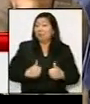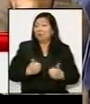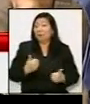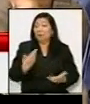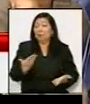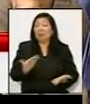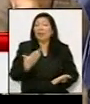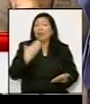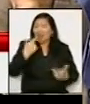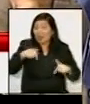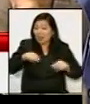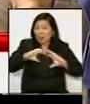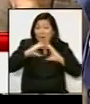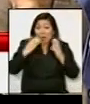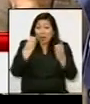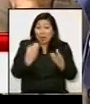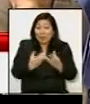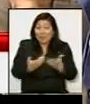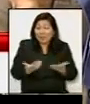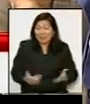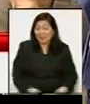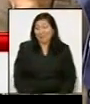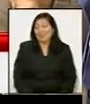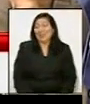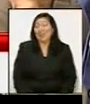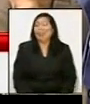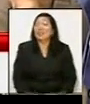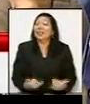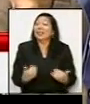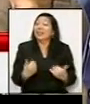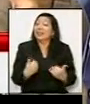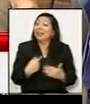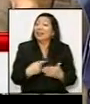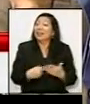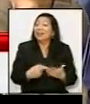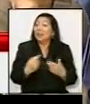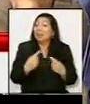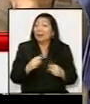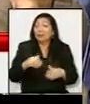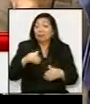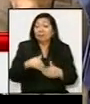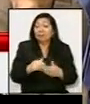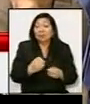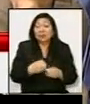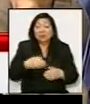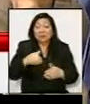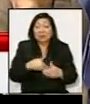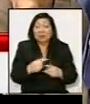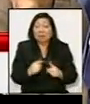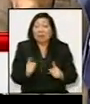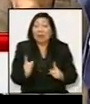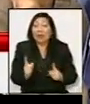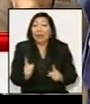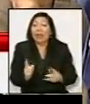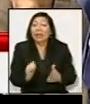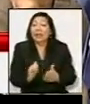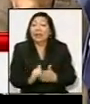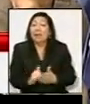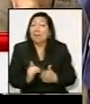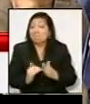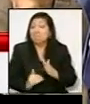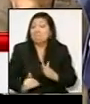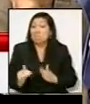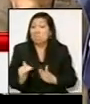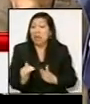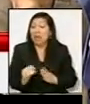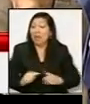aquí en el parlamento que es de donde está aquí deberían estar los que perdieron las elecciones y fueron candidatos para que en la mayoría de